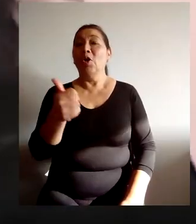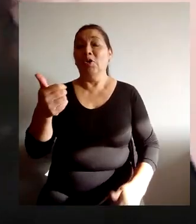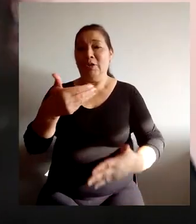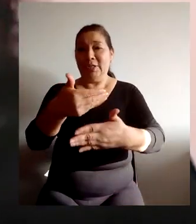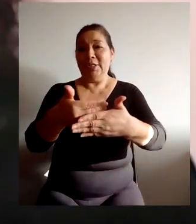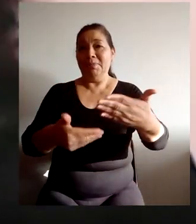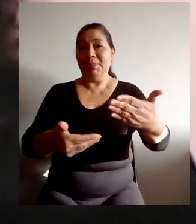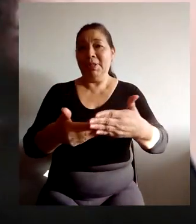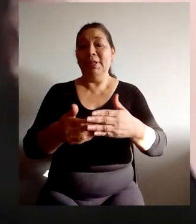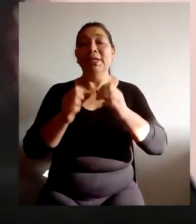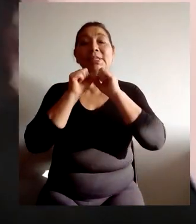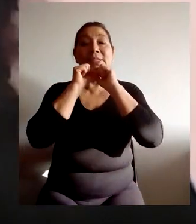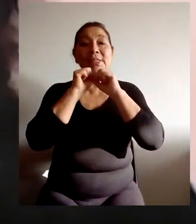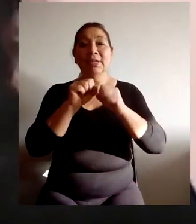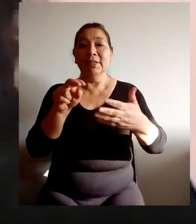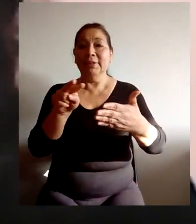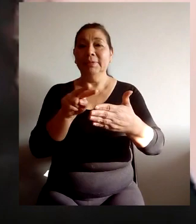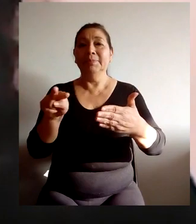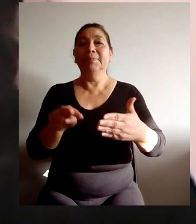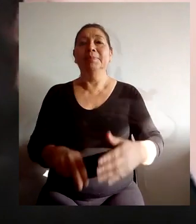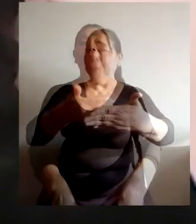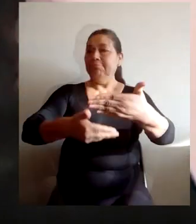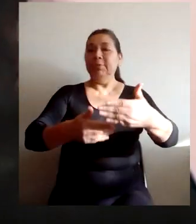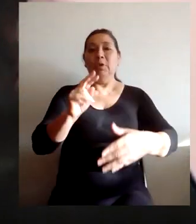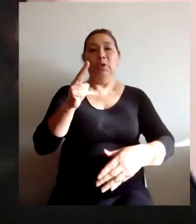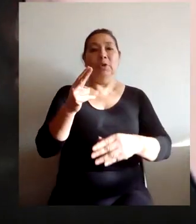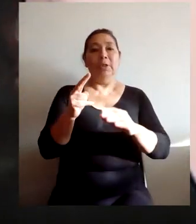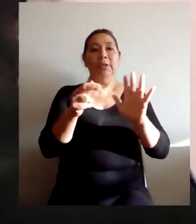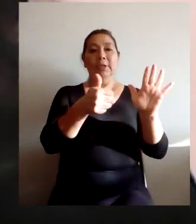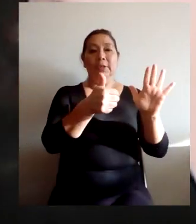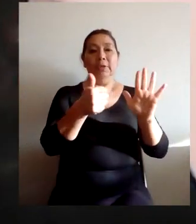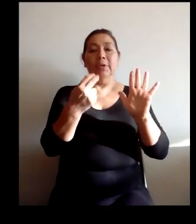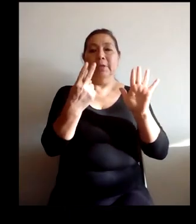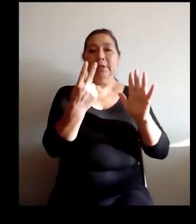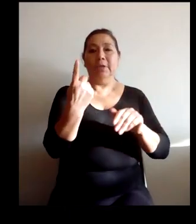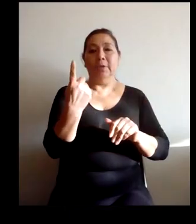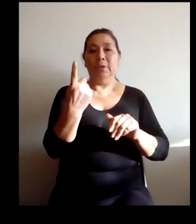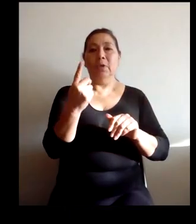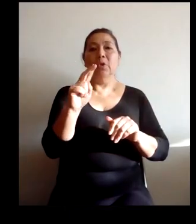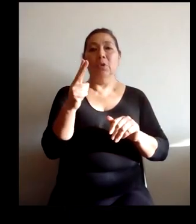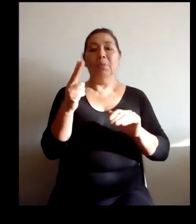Causa número 5, expediente